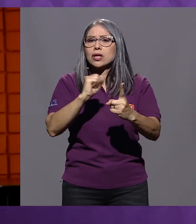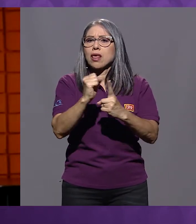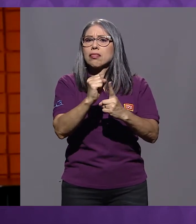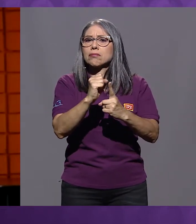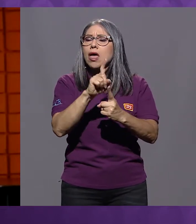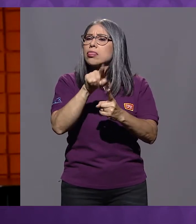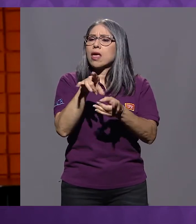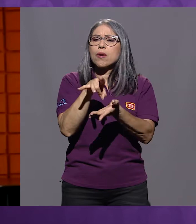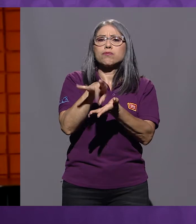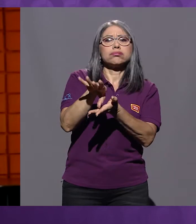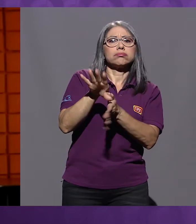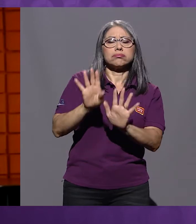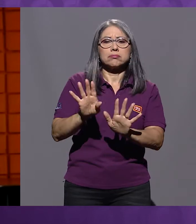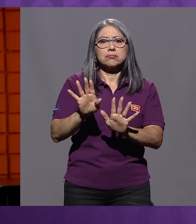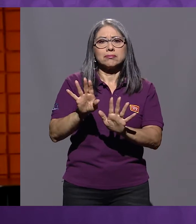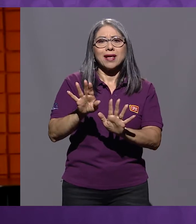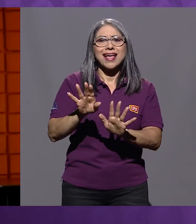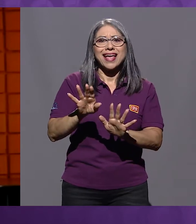personas que se